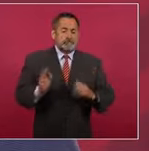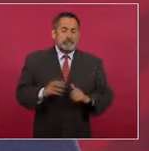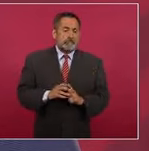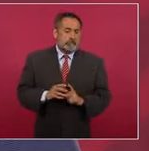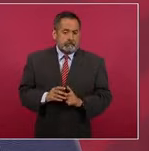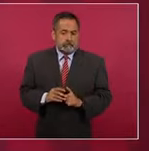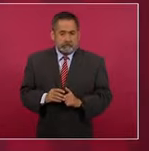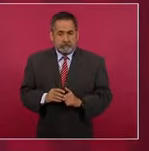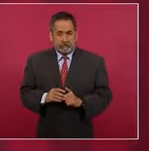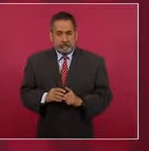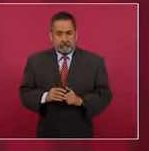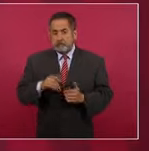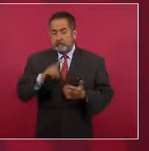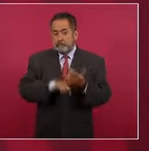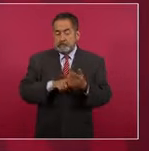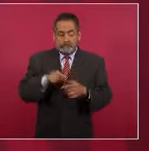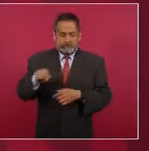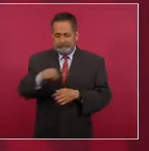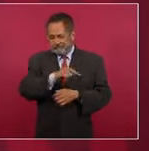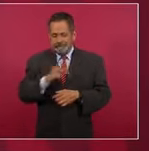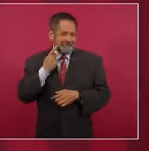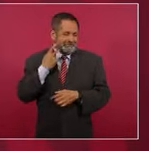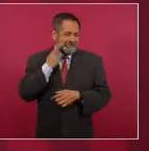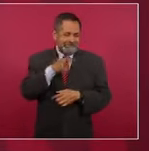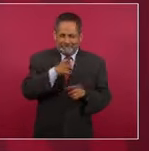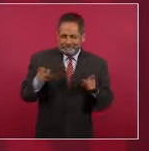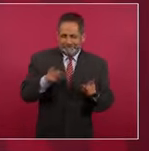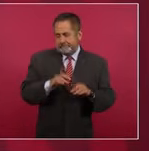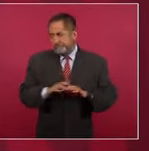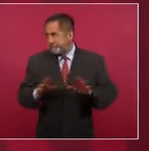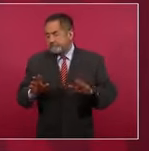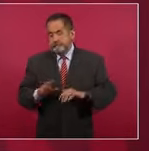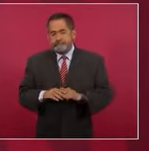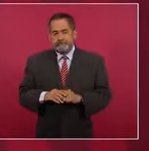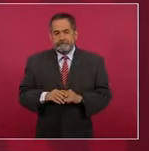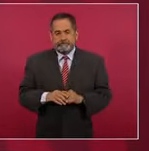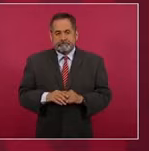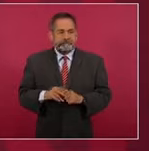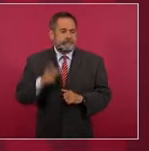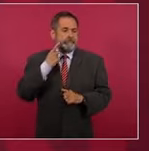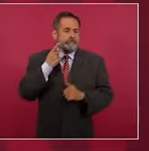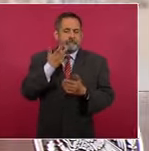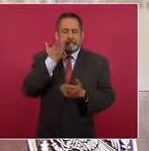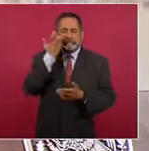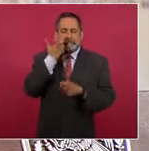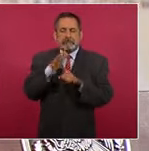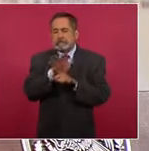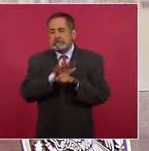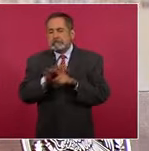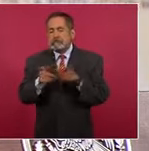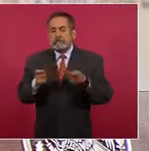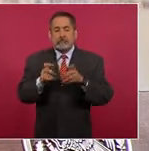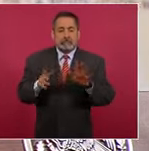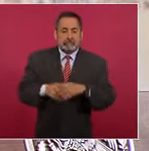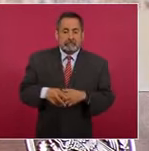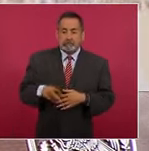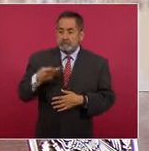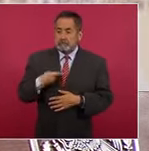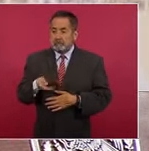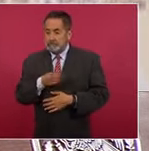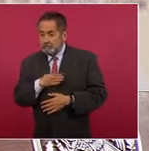porque la política no es maniquea, no es de buenos y